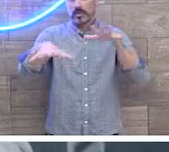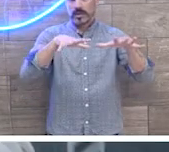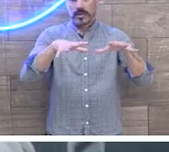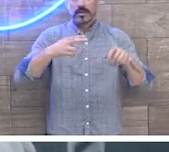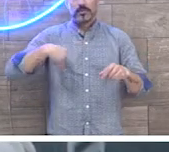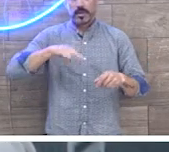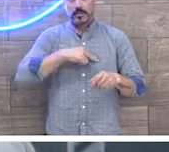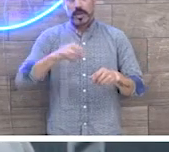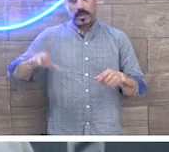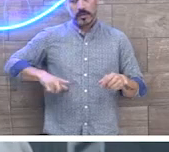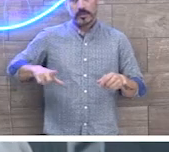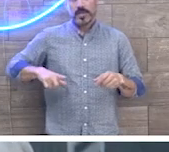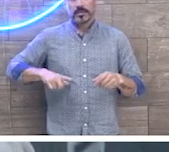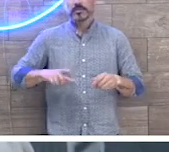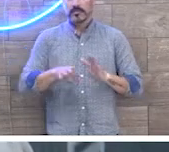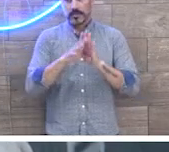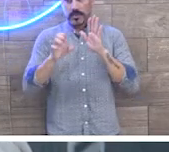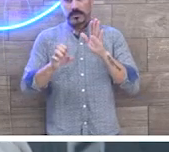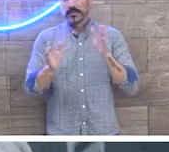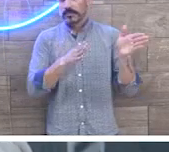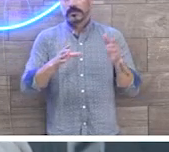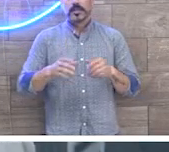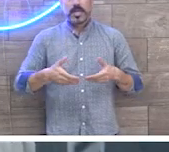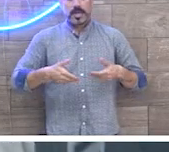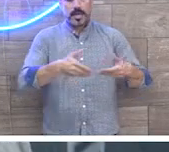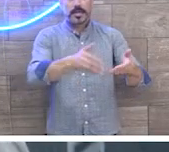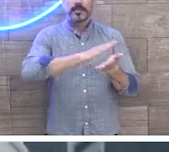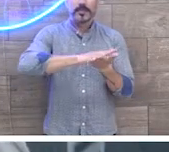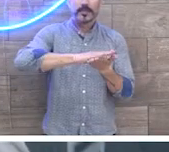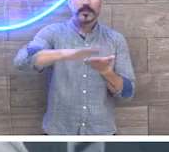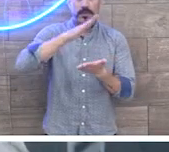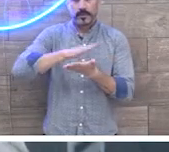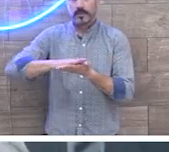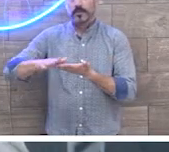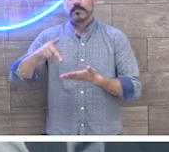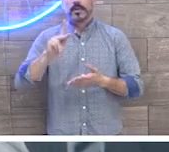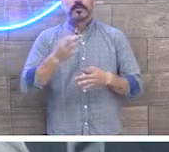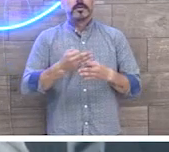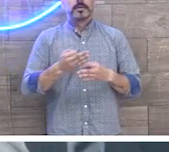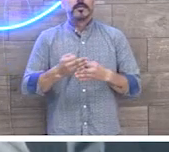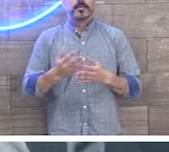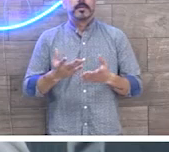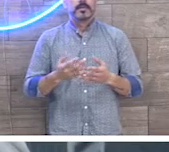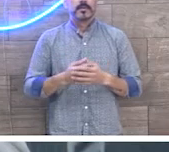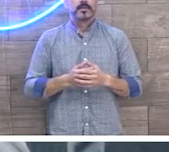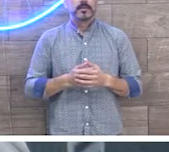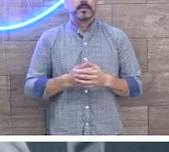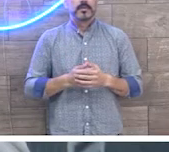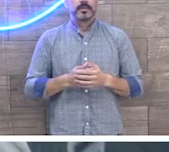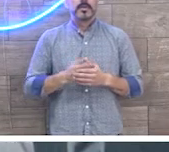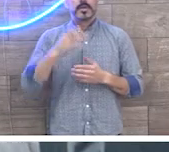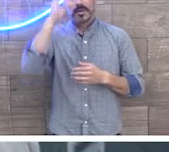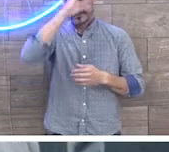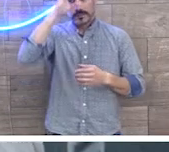Puebla ha pavimentado calles, ha hecho cosas interesantes, pero se sigue priorizando la cultura del carro,